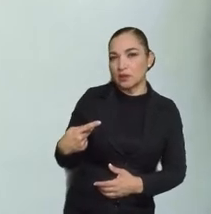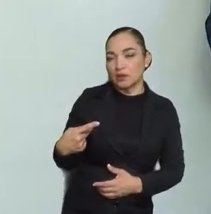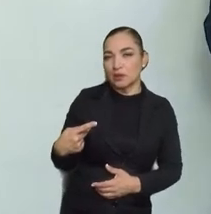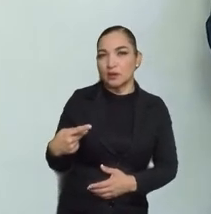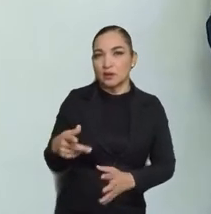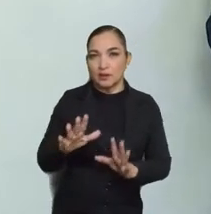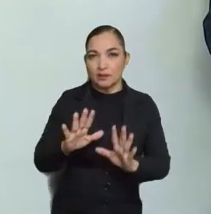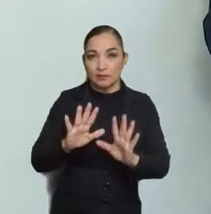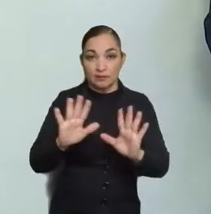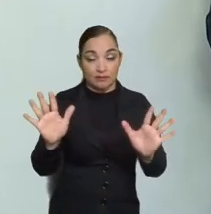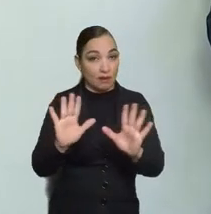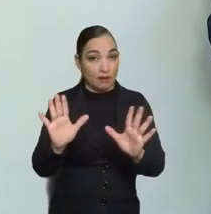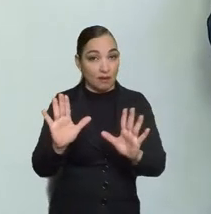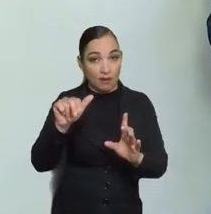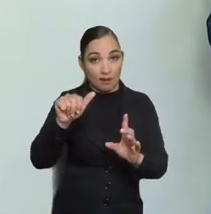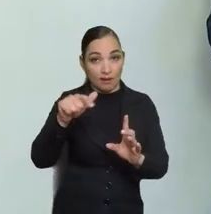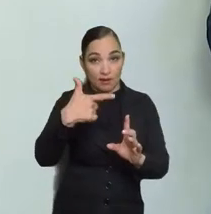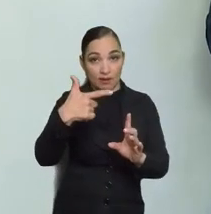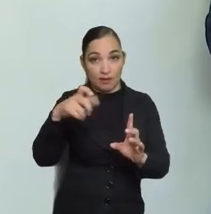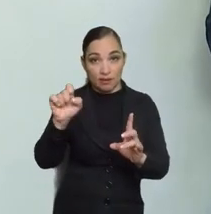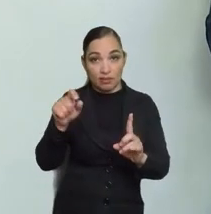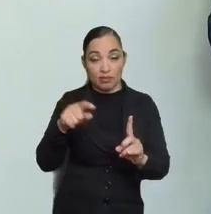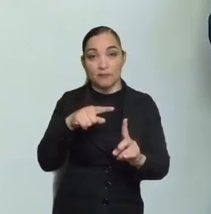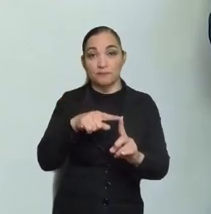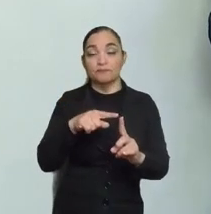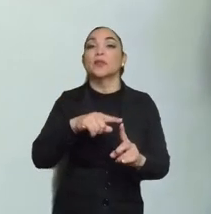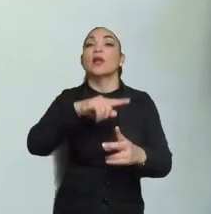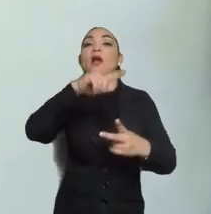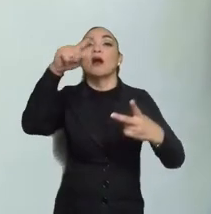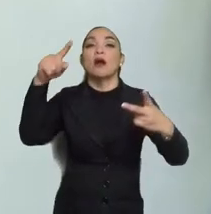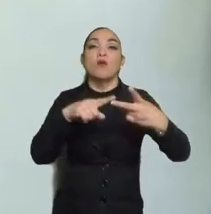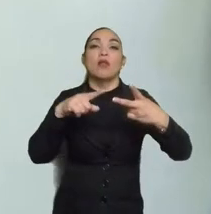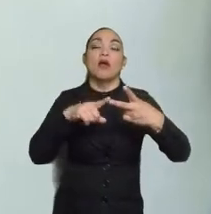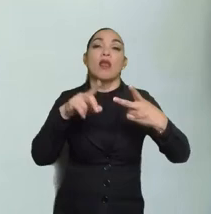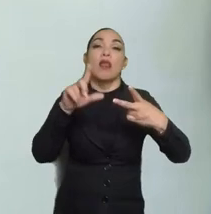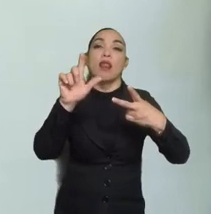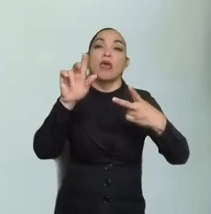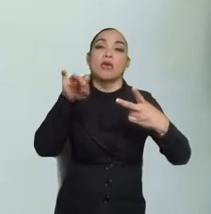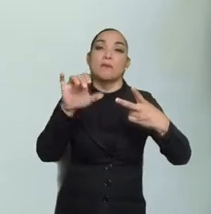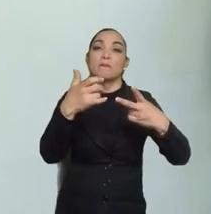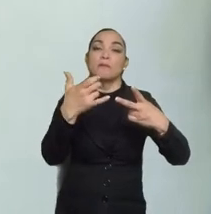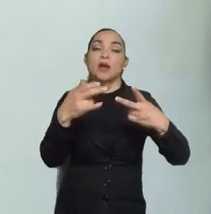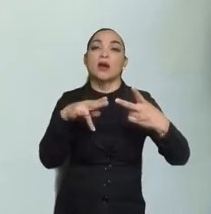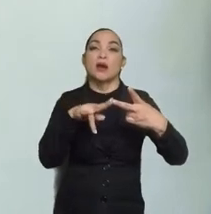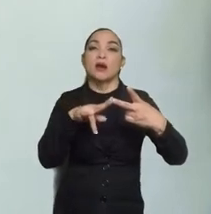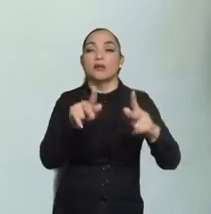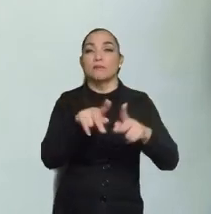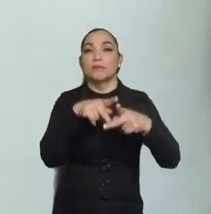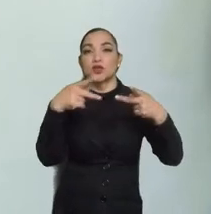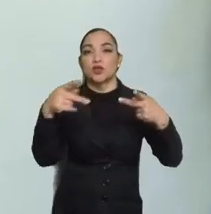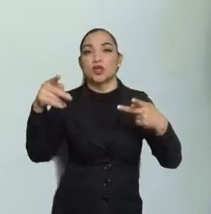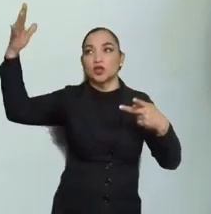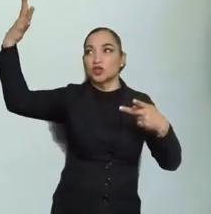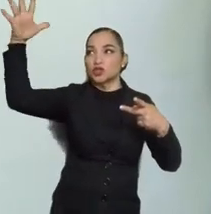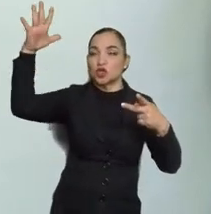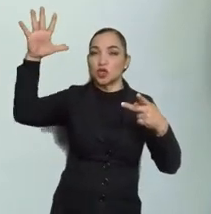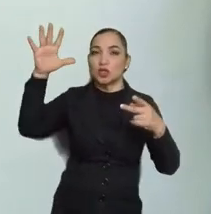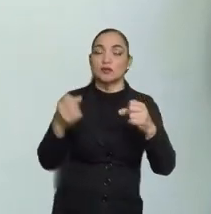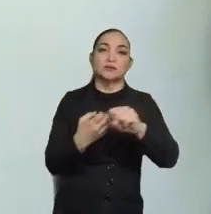Ya, ¿verdad, Angelina? Vamos con Emma Leiva, del Sol de Sinaloa. Nos estarían quedando tres participaciones